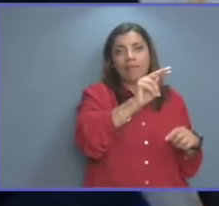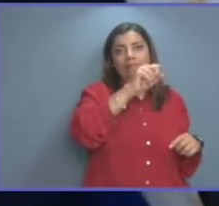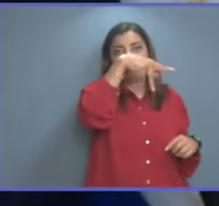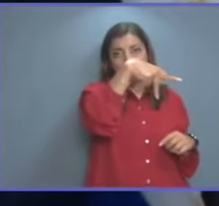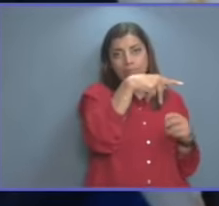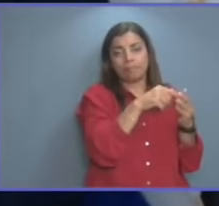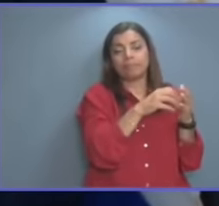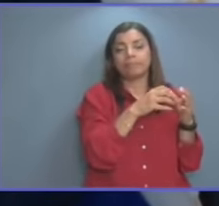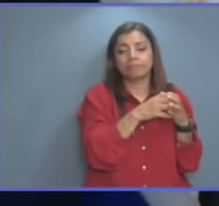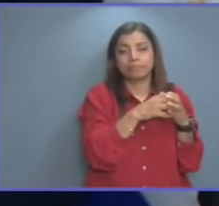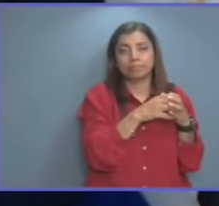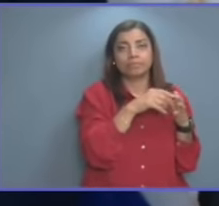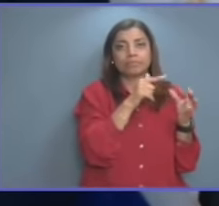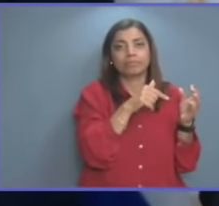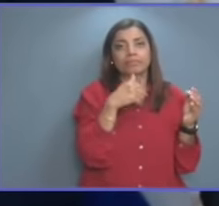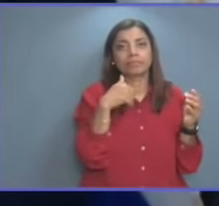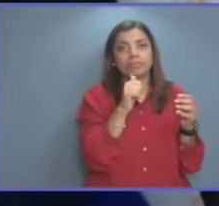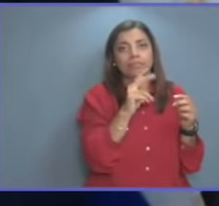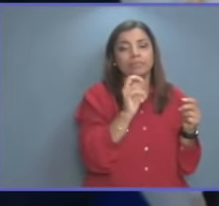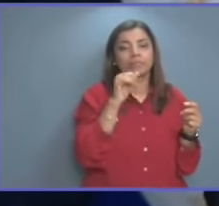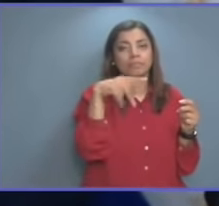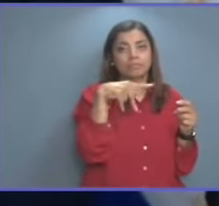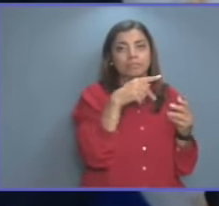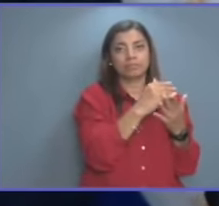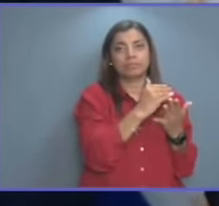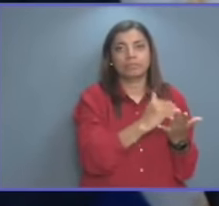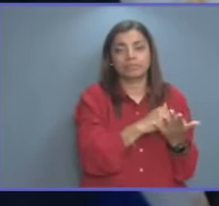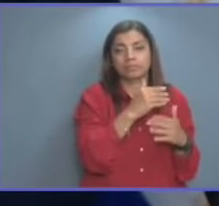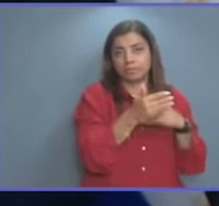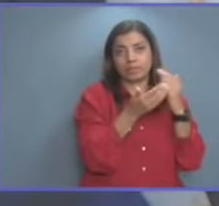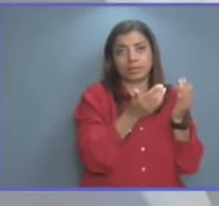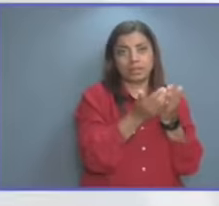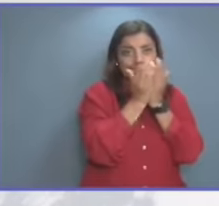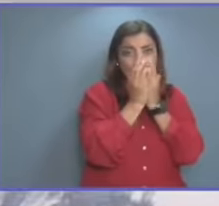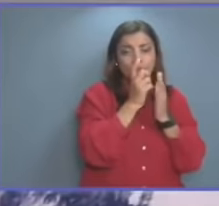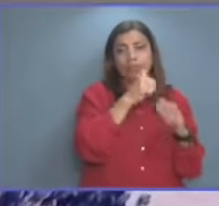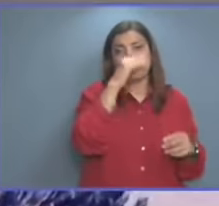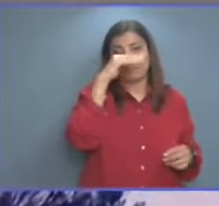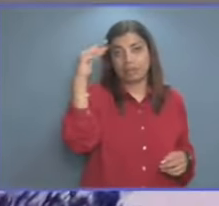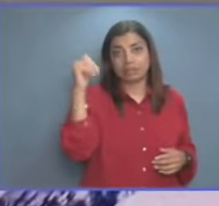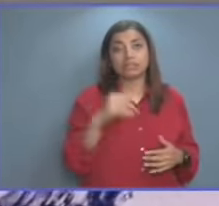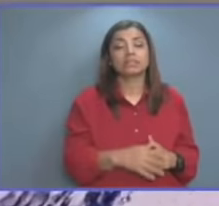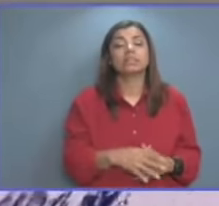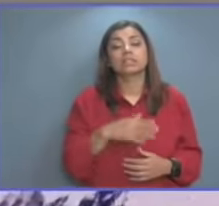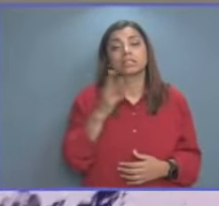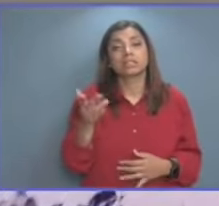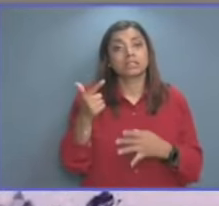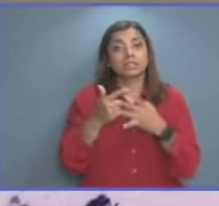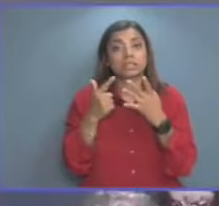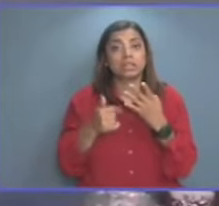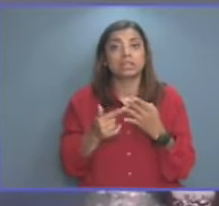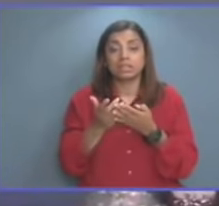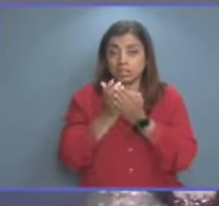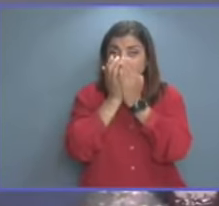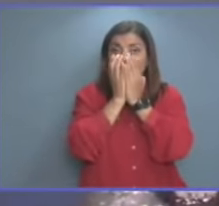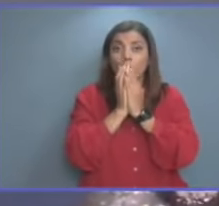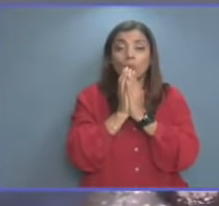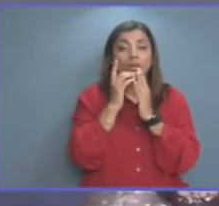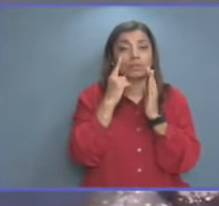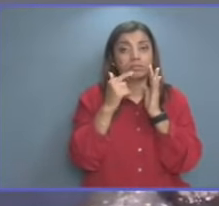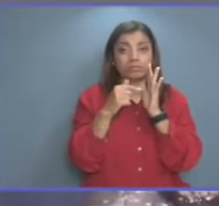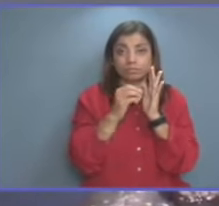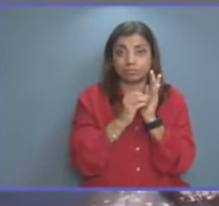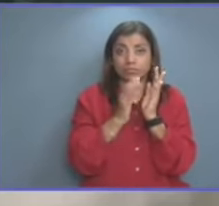administrada y administraba los recursos hídricos de este país la ley de recursos hídricos se establece que el